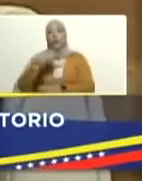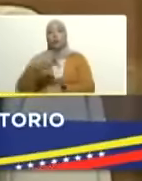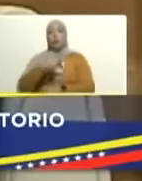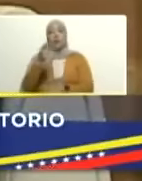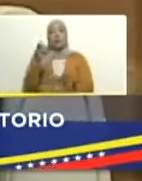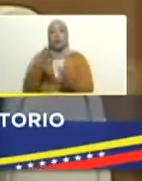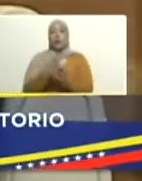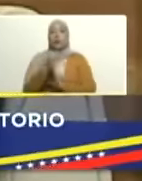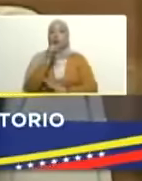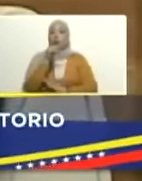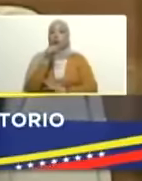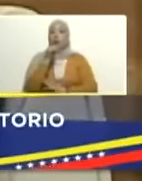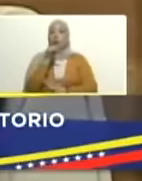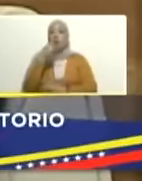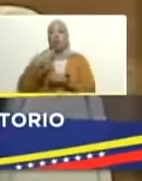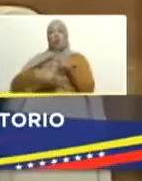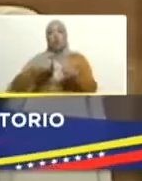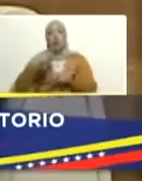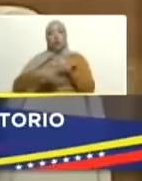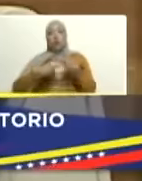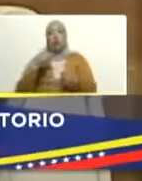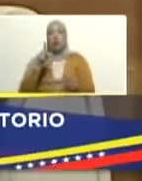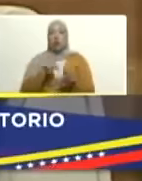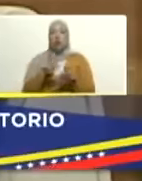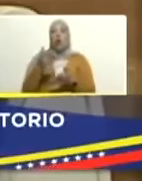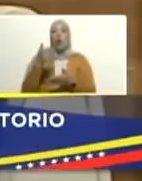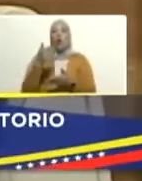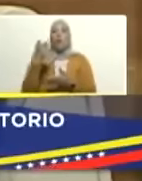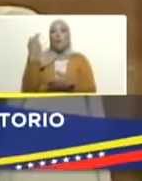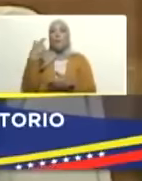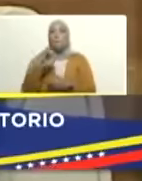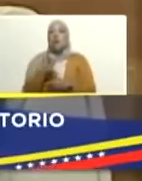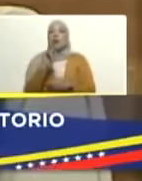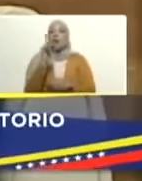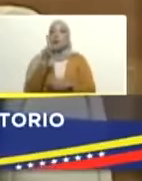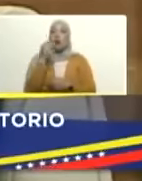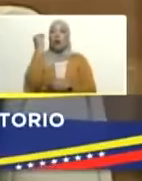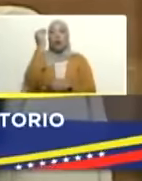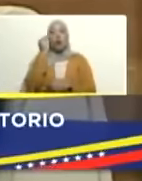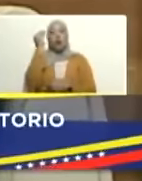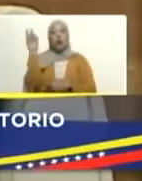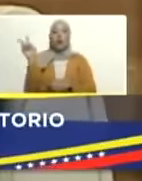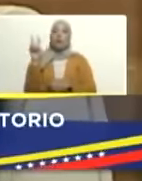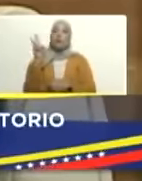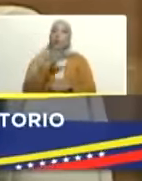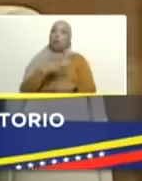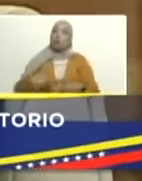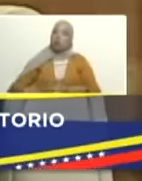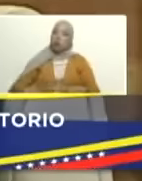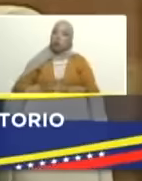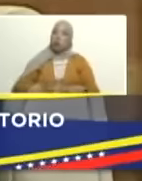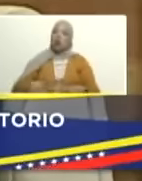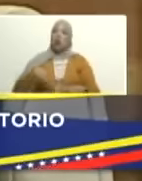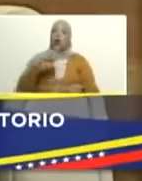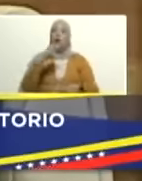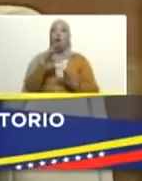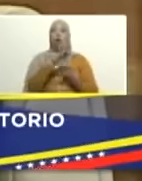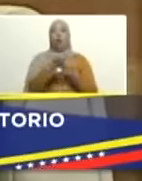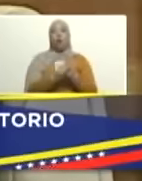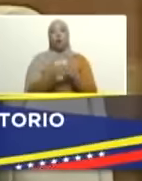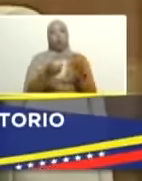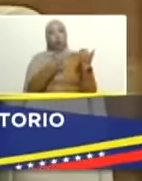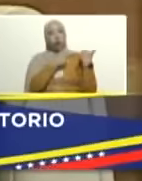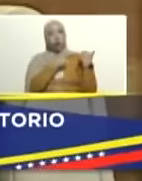venezolana un proceso para que la elección sea realizada, la elección presidencial, que constitucionalmente